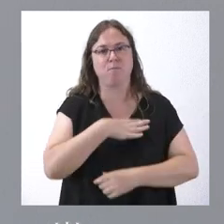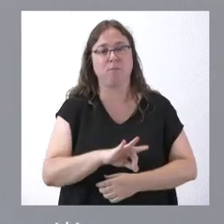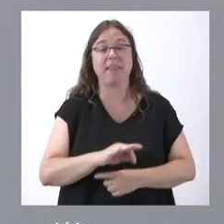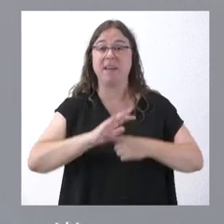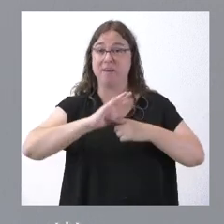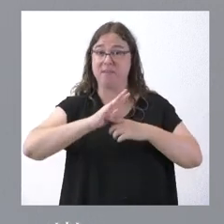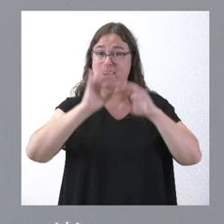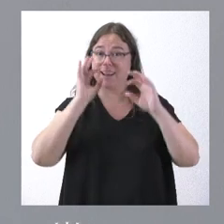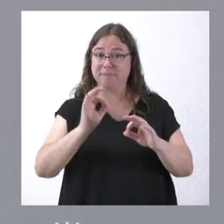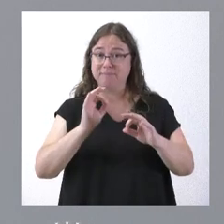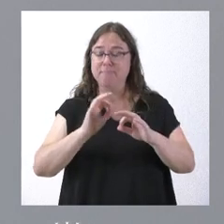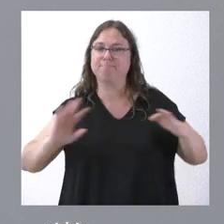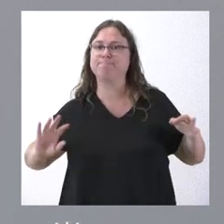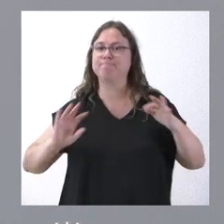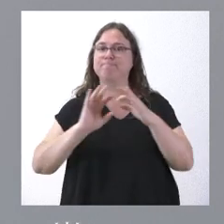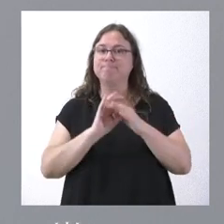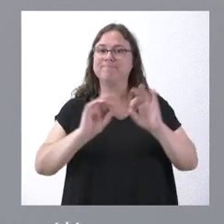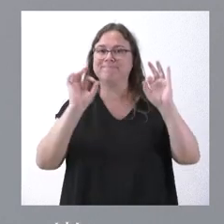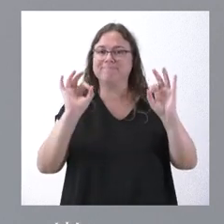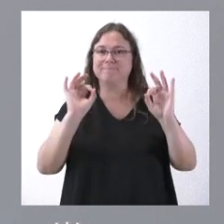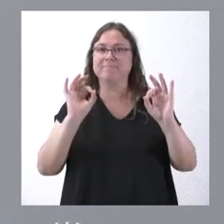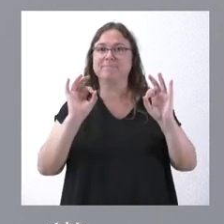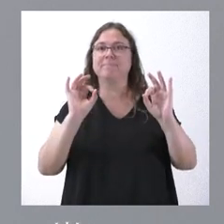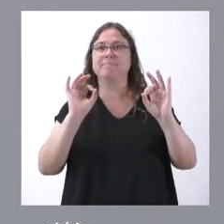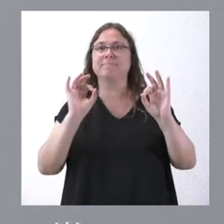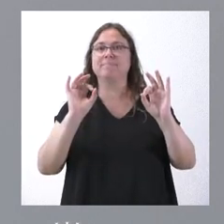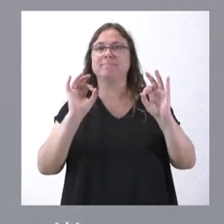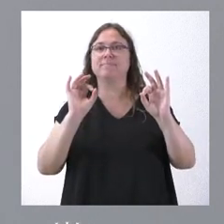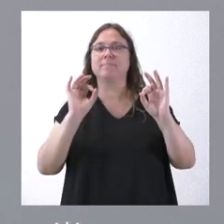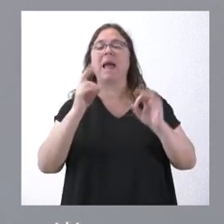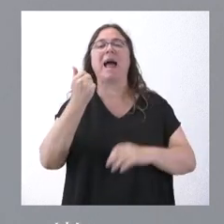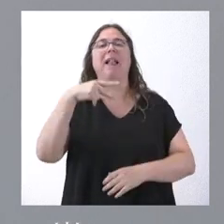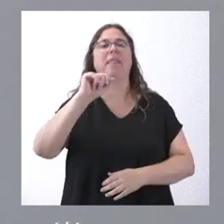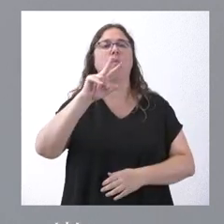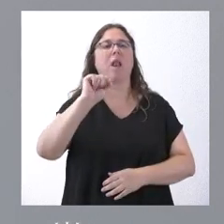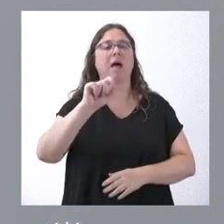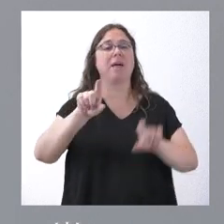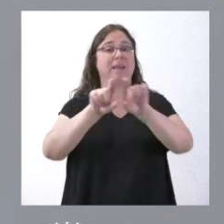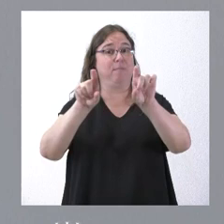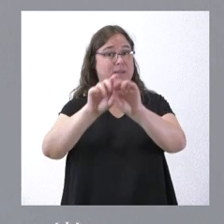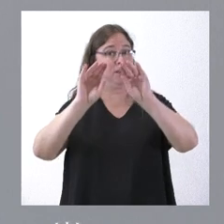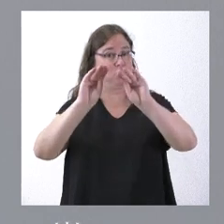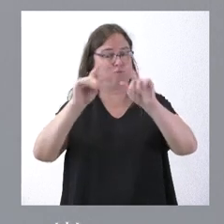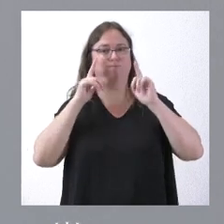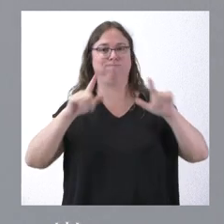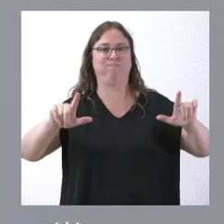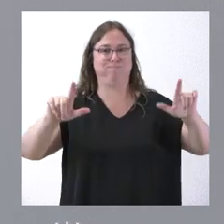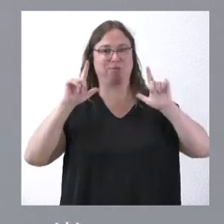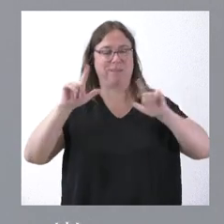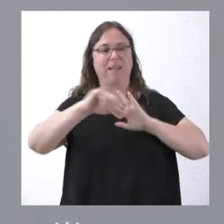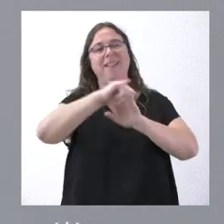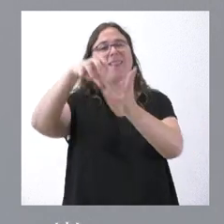está especialmente vinculada al Hub La Aldehuela y sus empresas serán protagonistas junto con centros